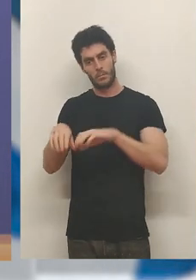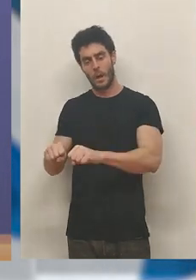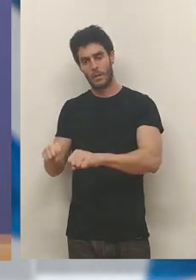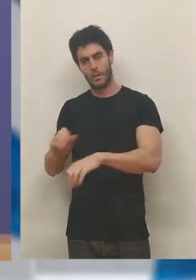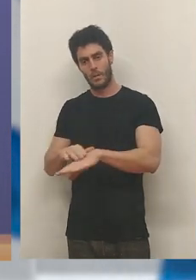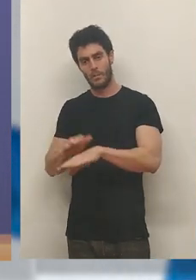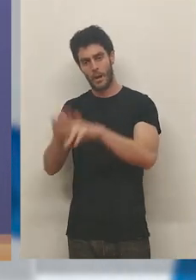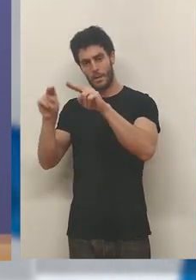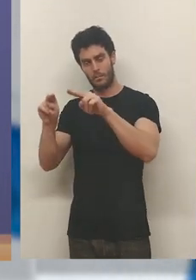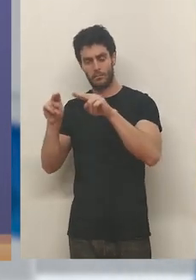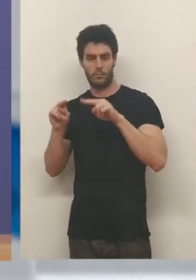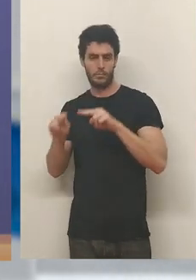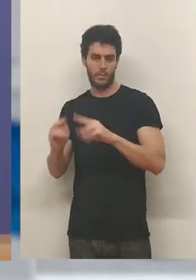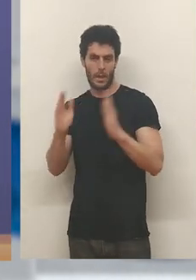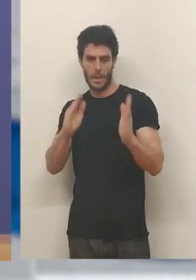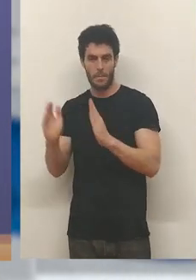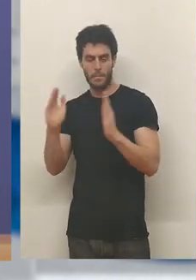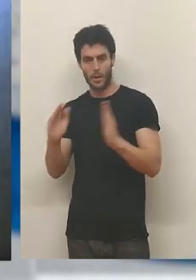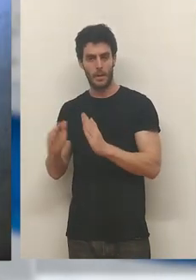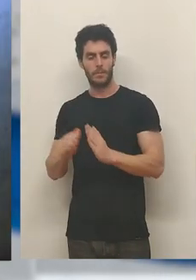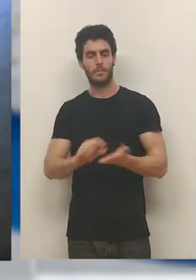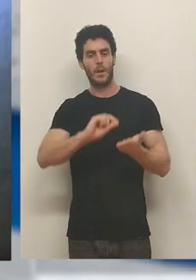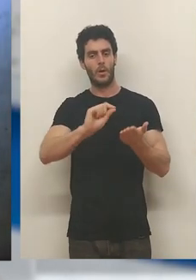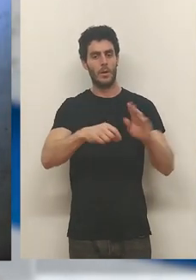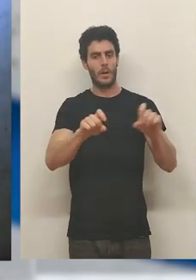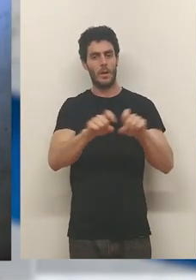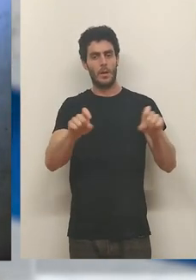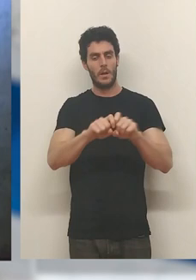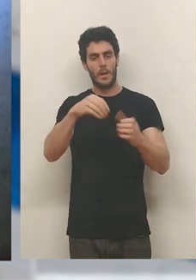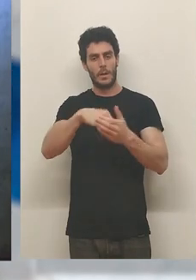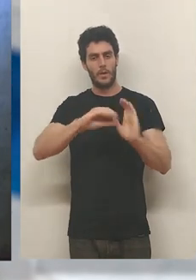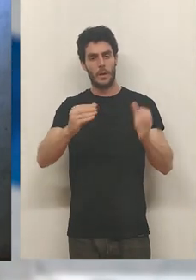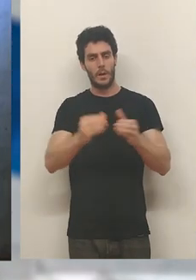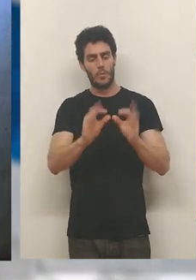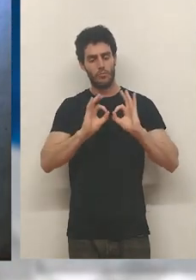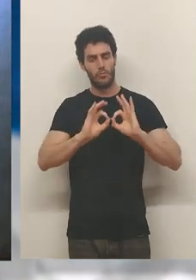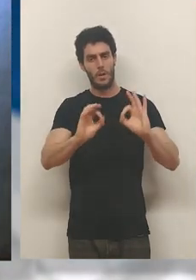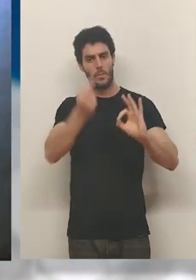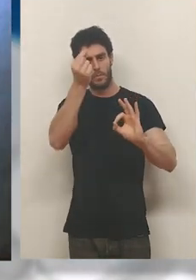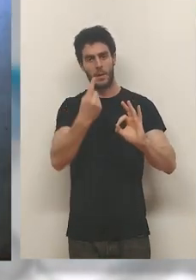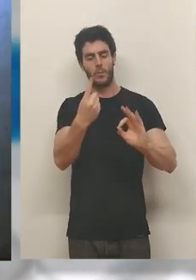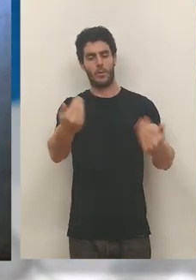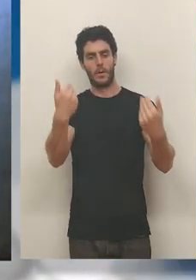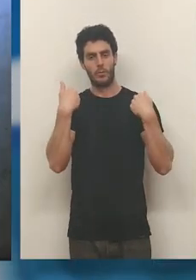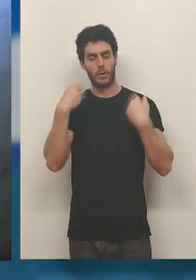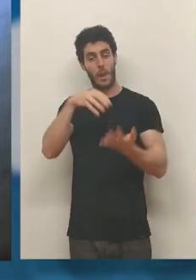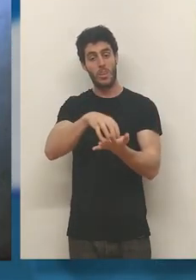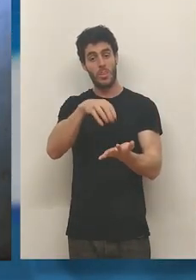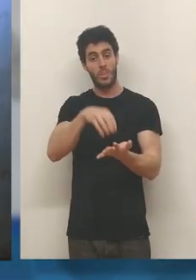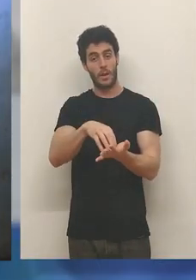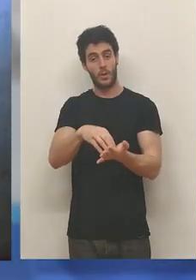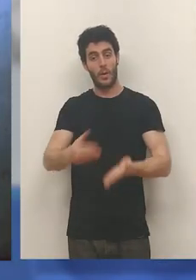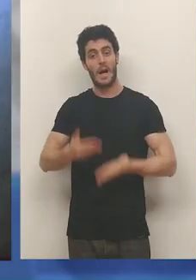y una se reserva para estancias temporales. La entidad contratista deberá contar con un equipo formado, por al menos un